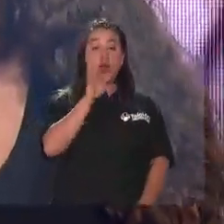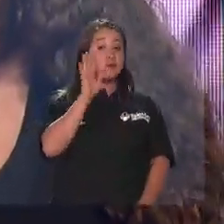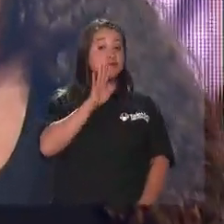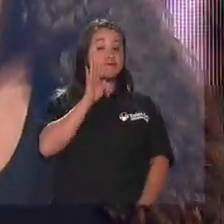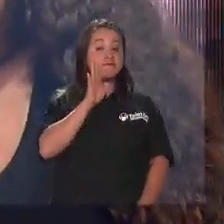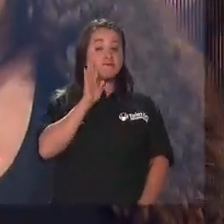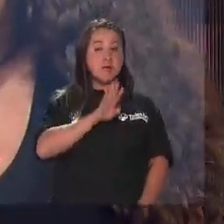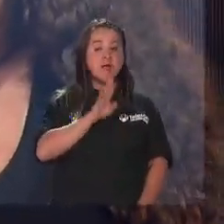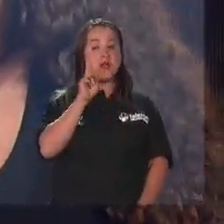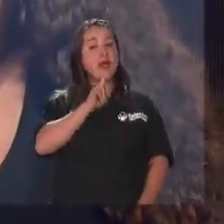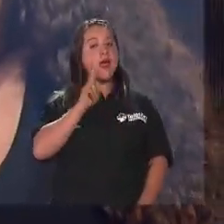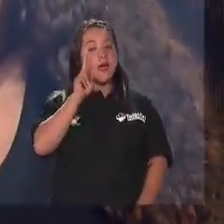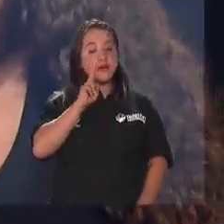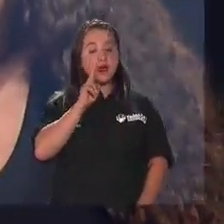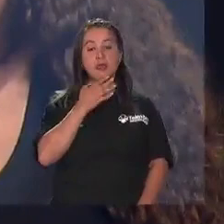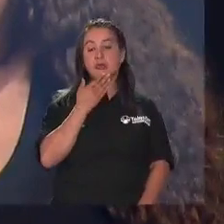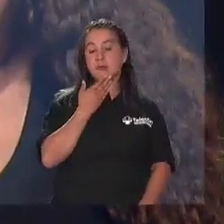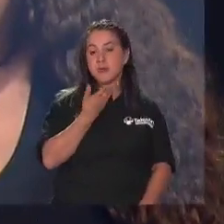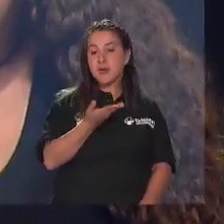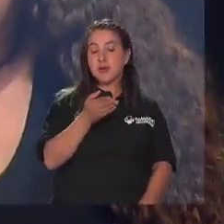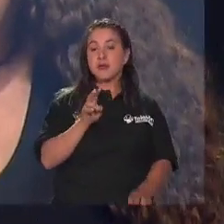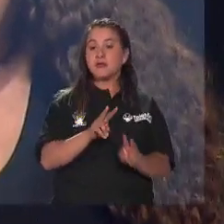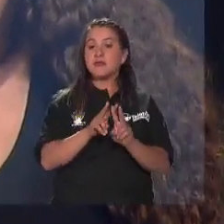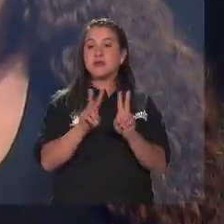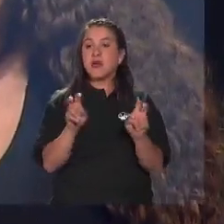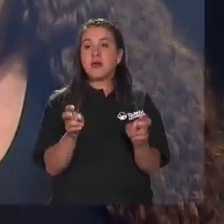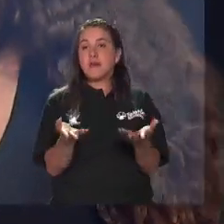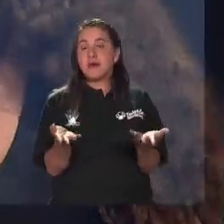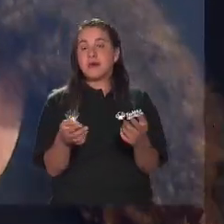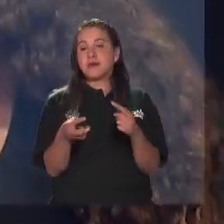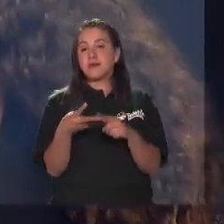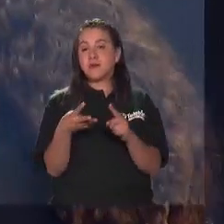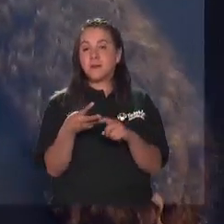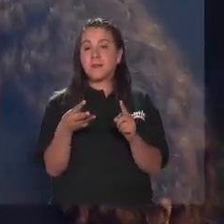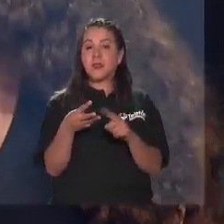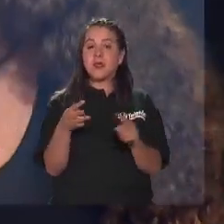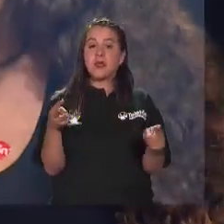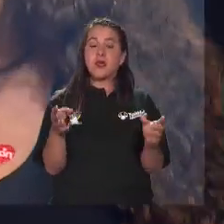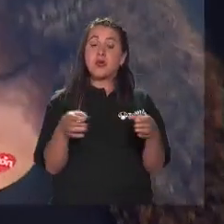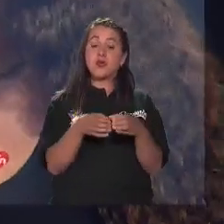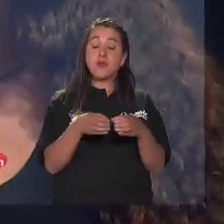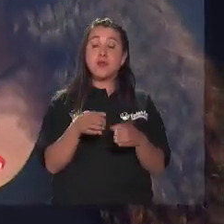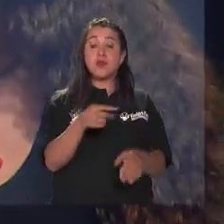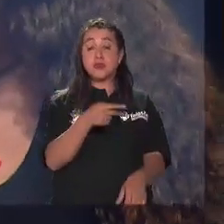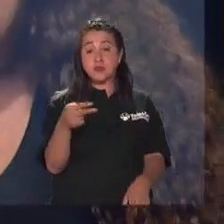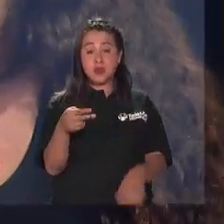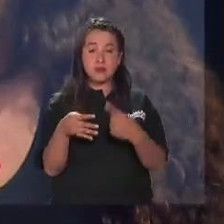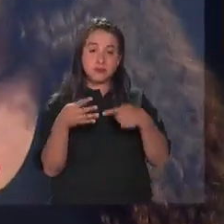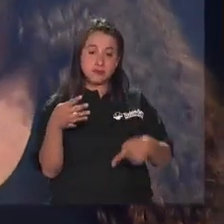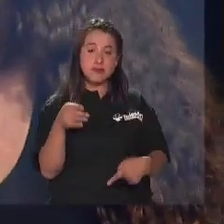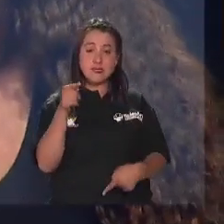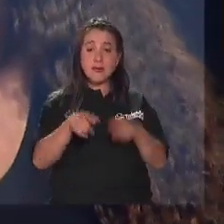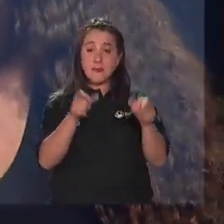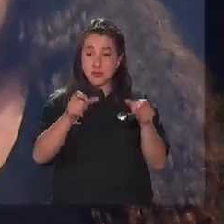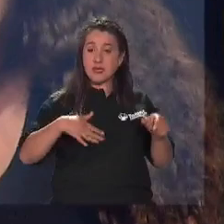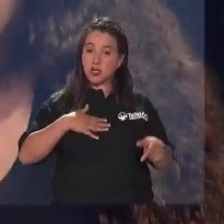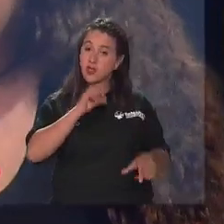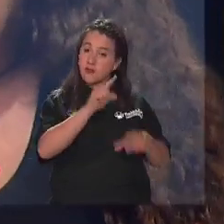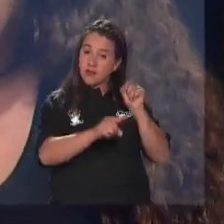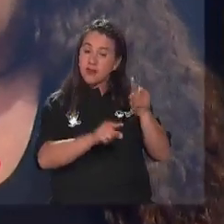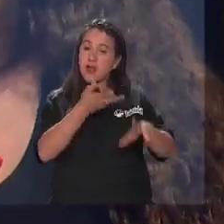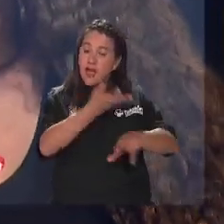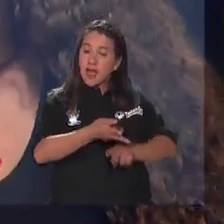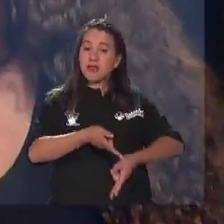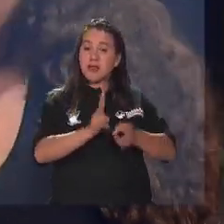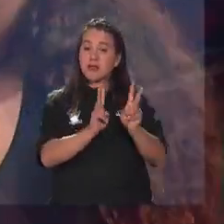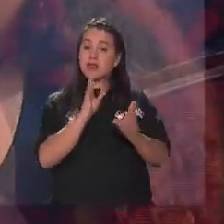las personas que son el tema de homosexuales. O que esas personas yo las quiero defender porque tienen derecho de